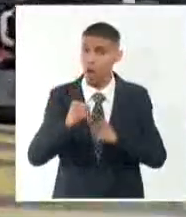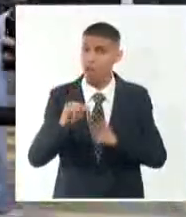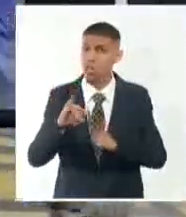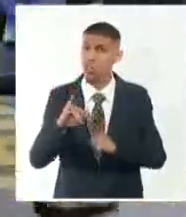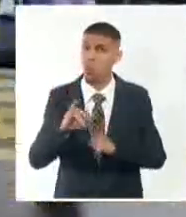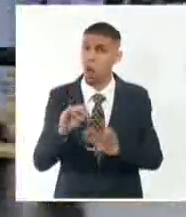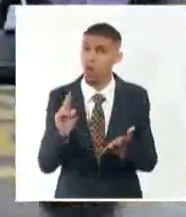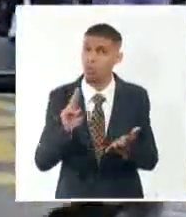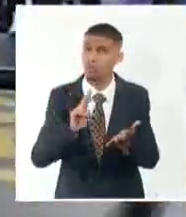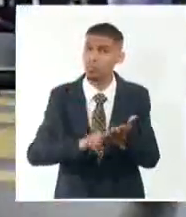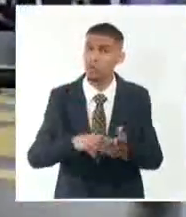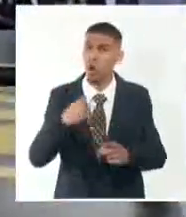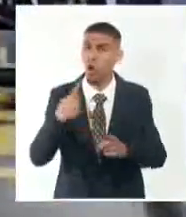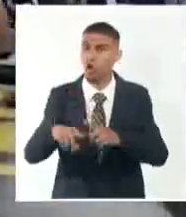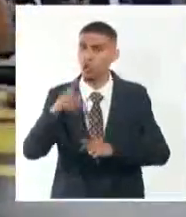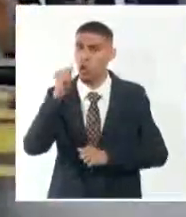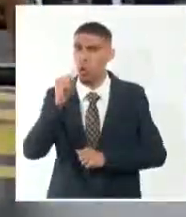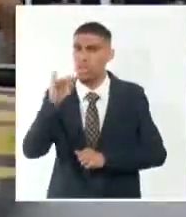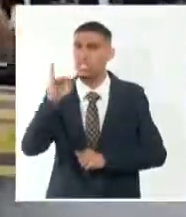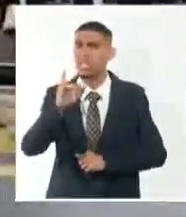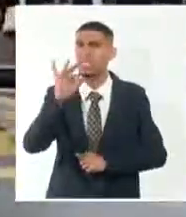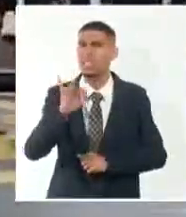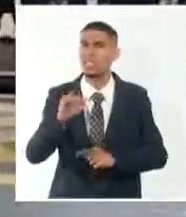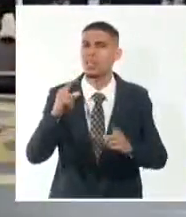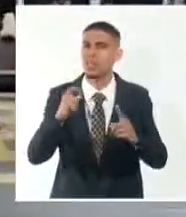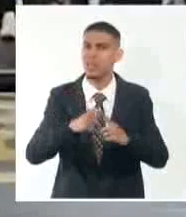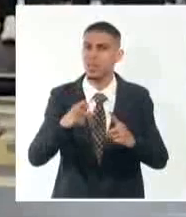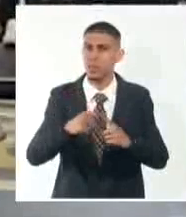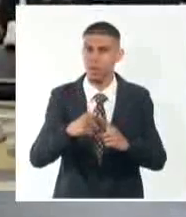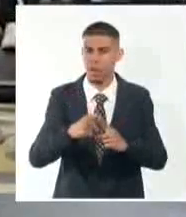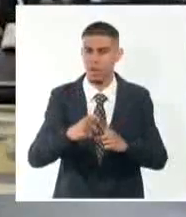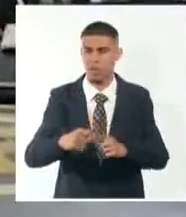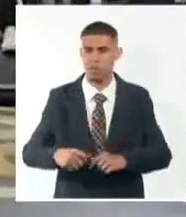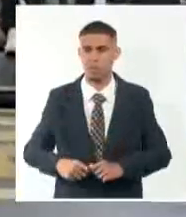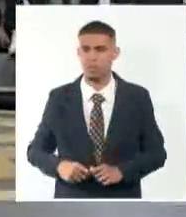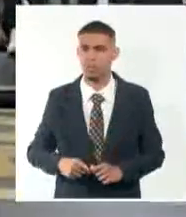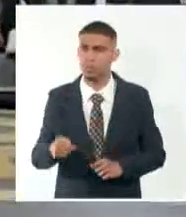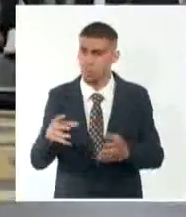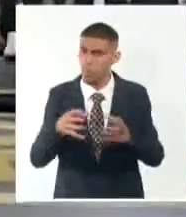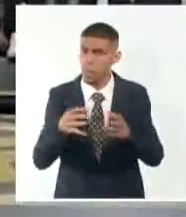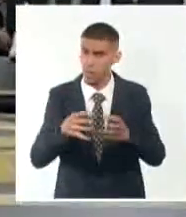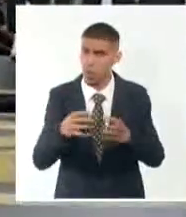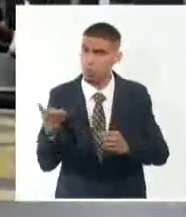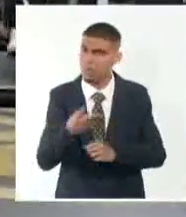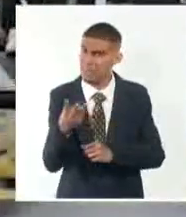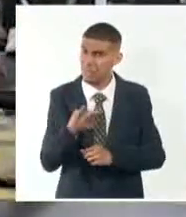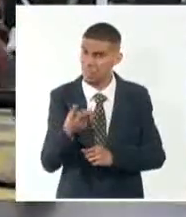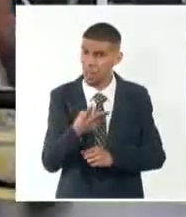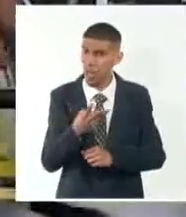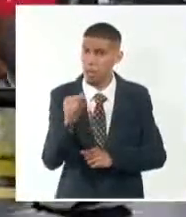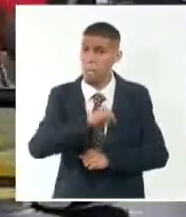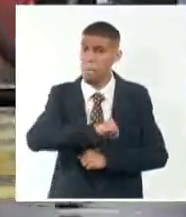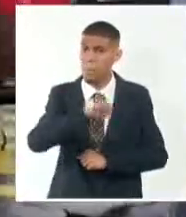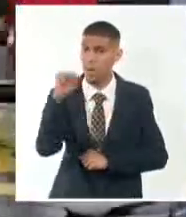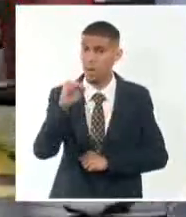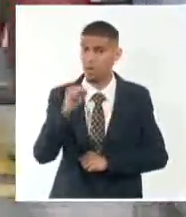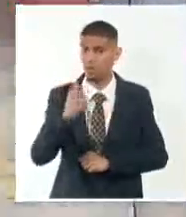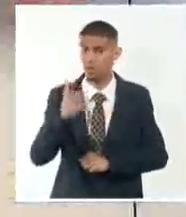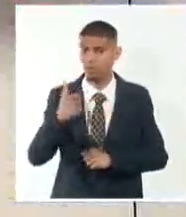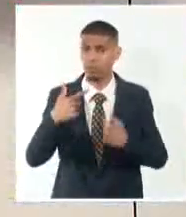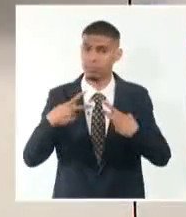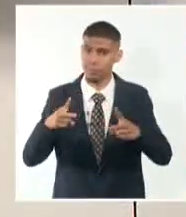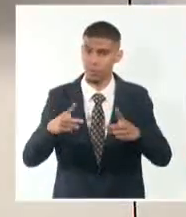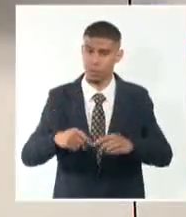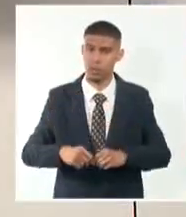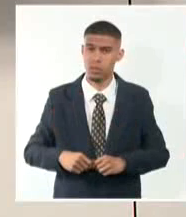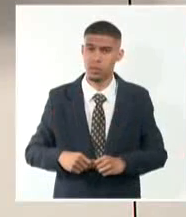como Roniel Iglesias de los 67 kilogramos y Arlen López de los 80, quienes conforman una triada de dobles monarcas olímpicos. Además, el equipo dirigido